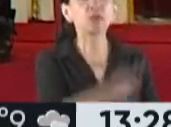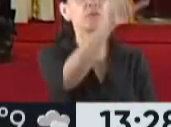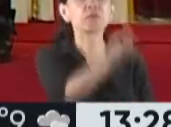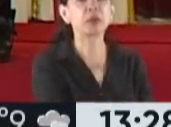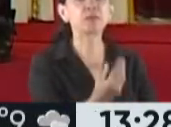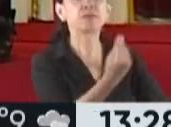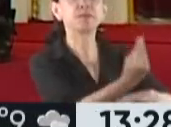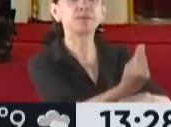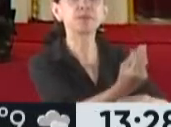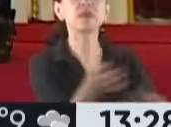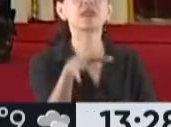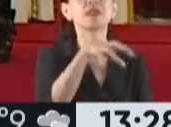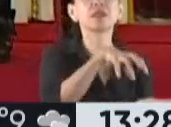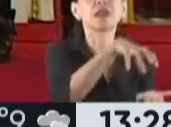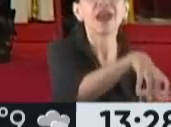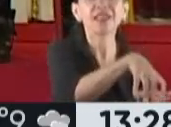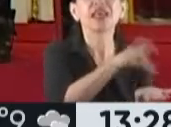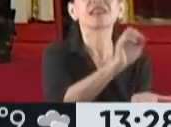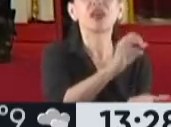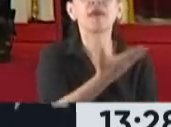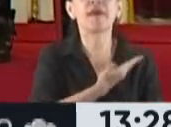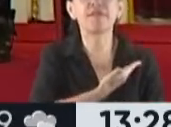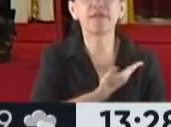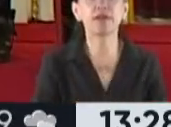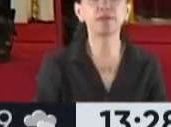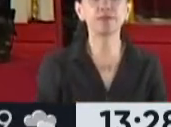representante de la agencia EFE.